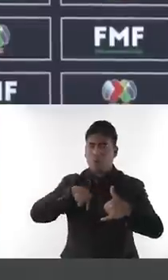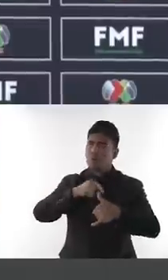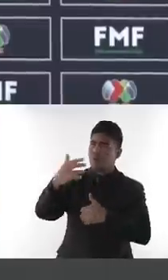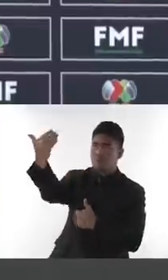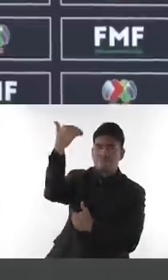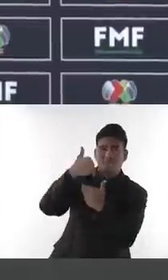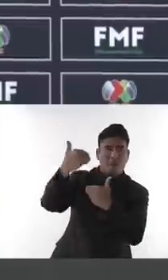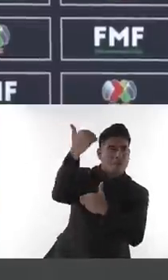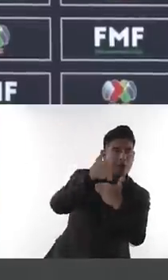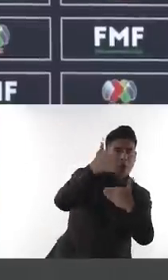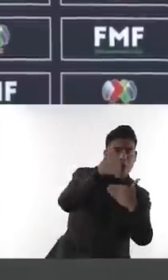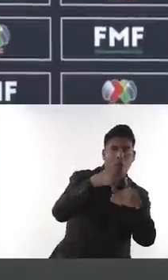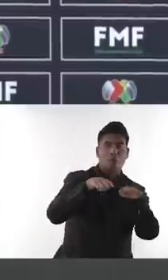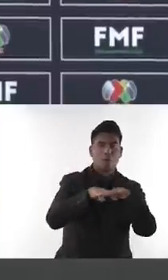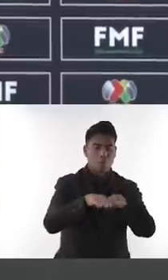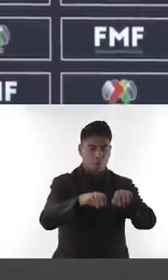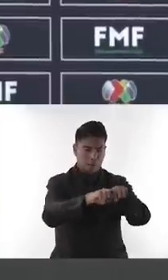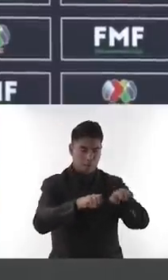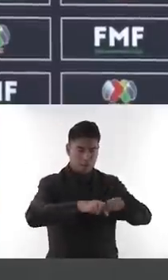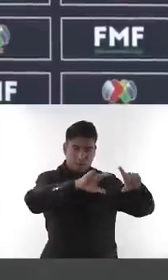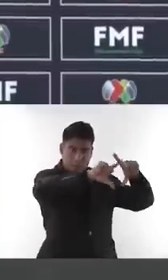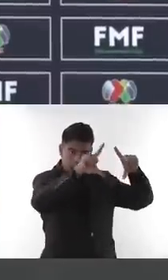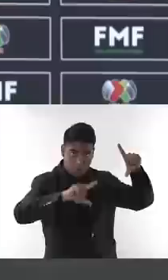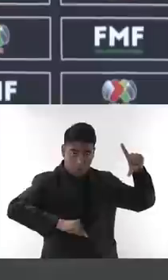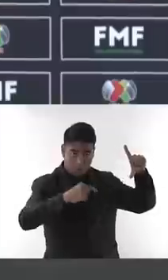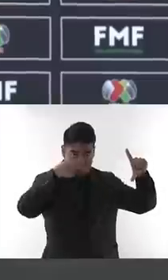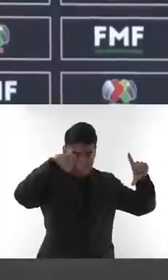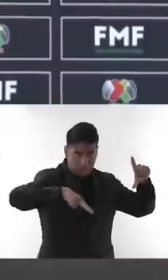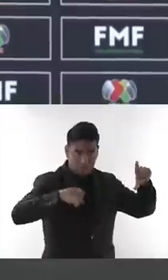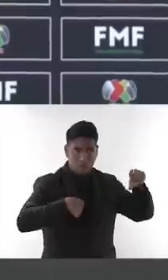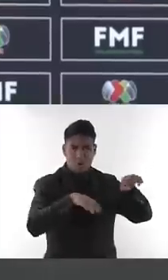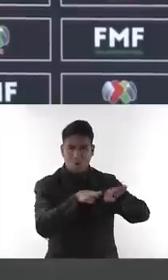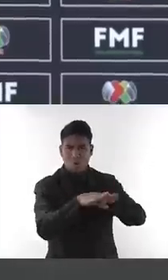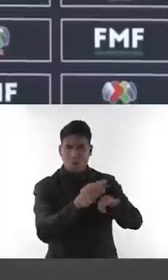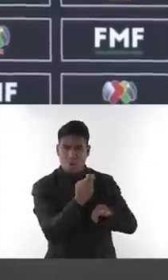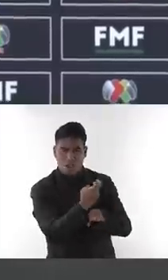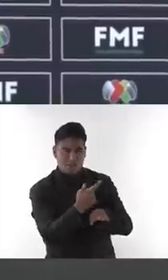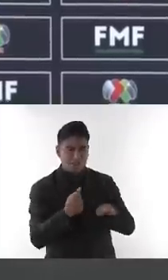selecciones nacionales. Así como ese punto hubieron otros,